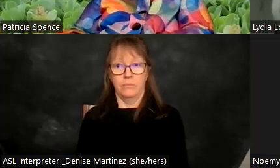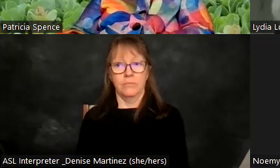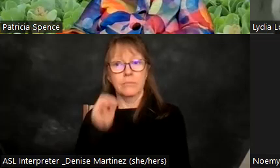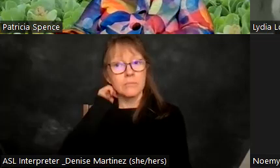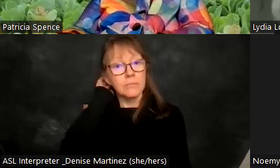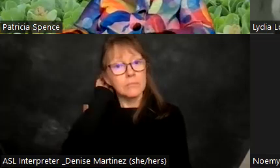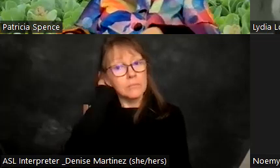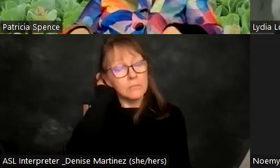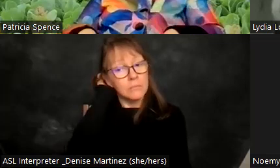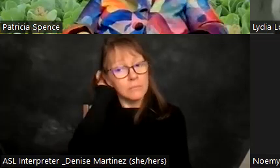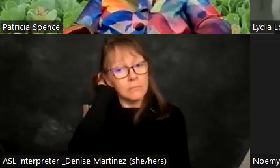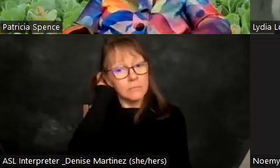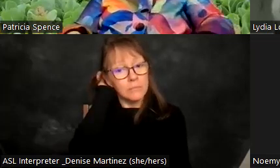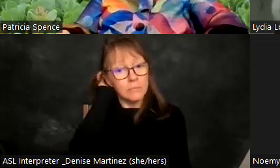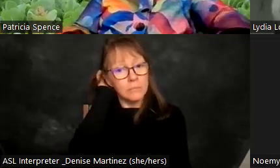me gustaría